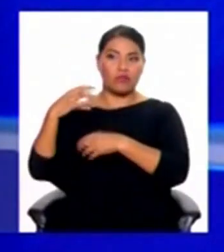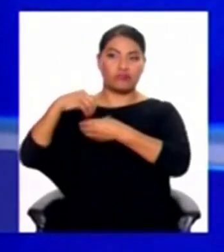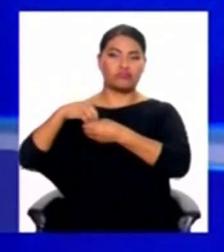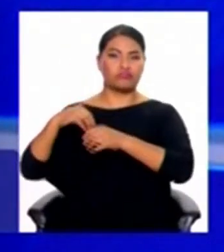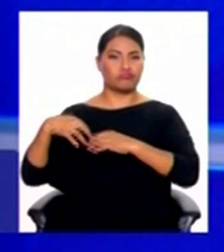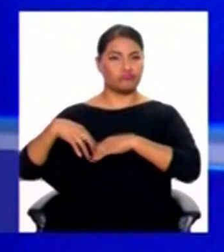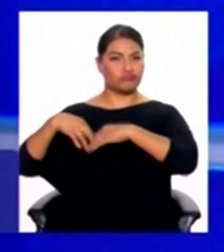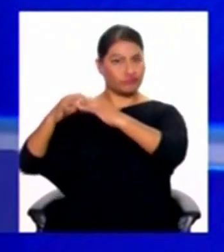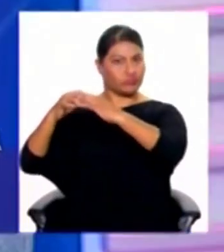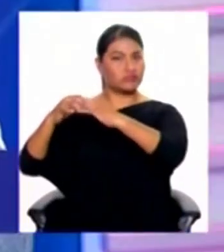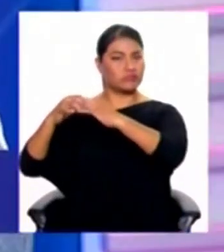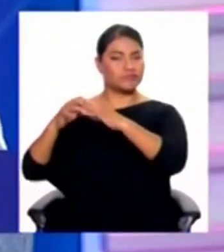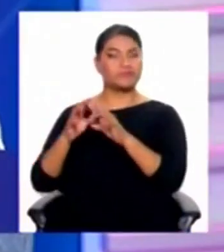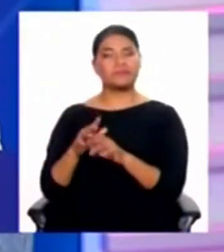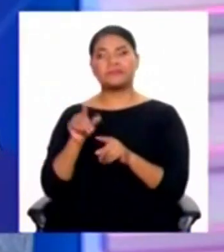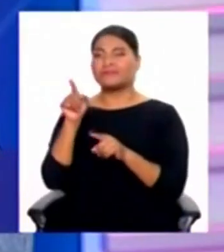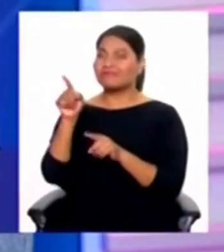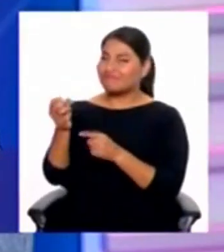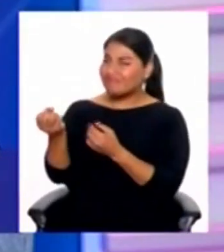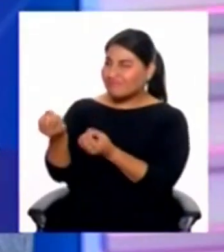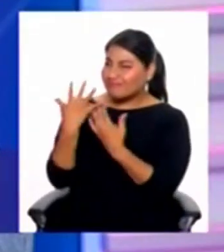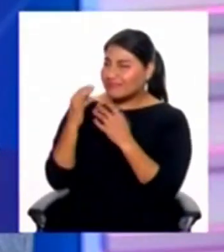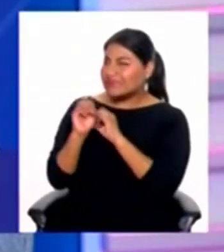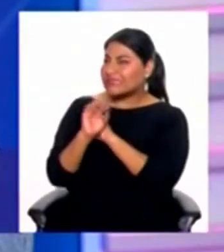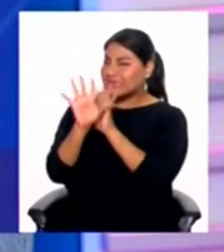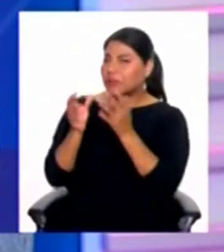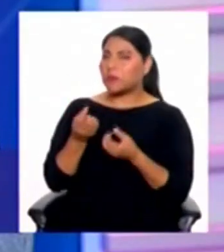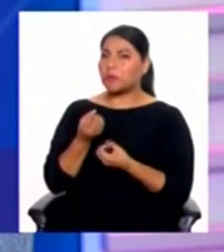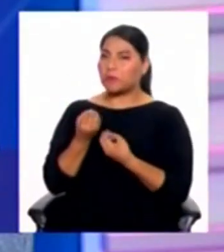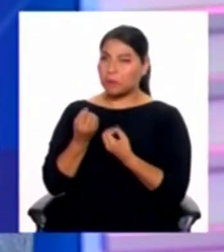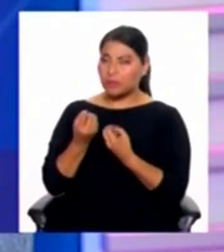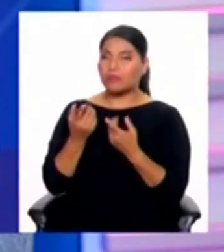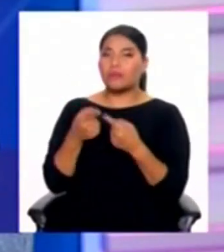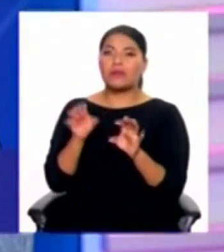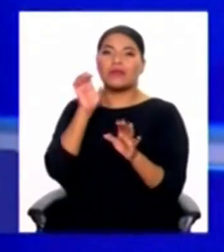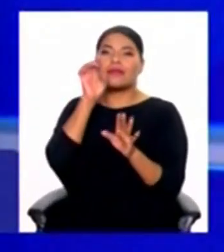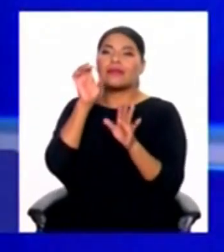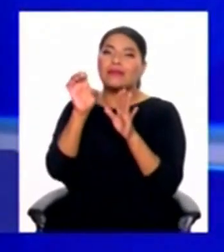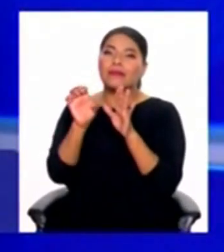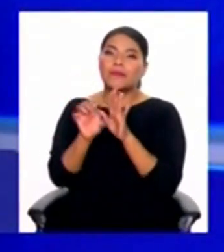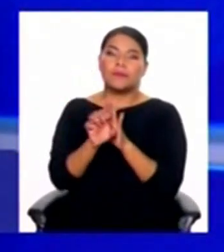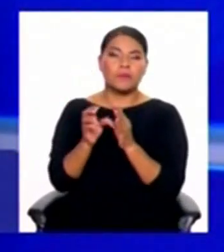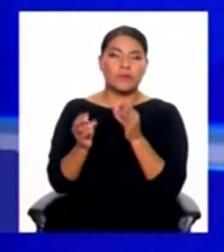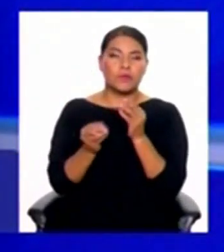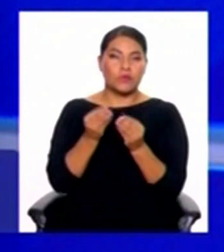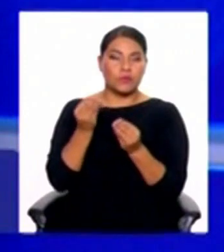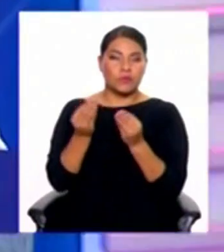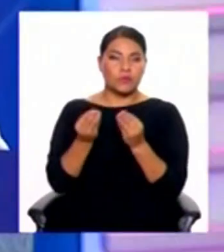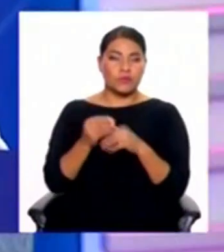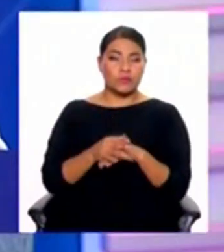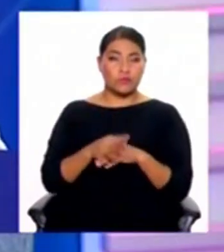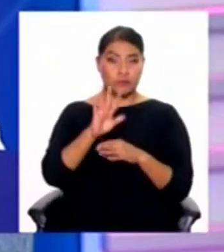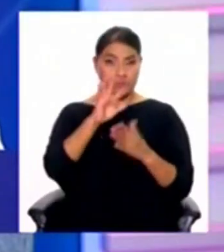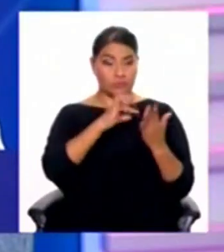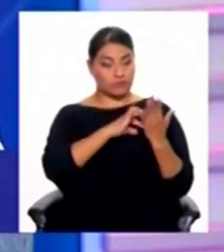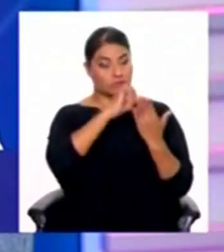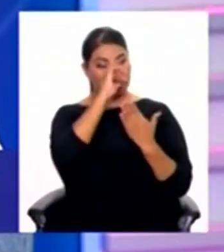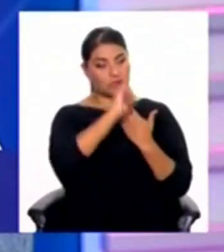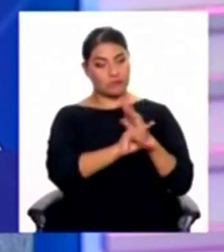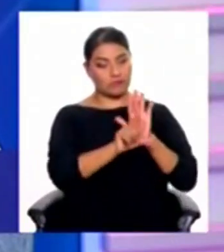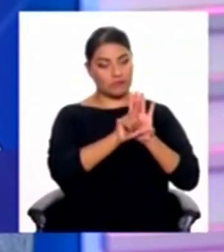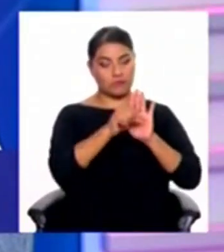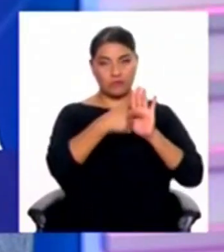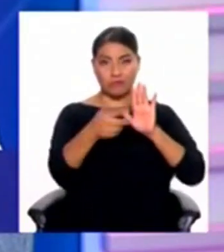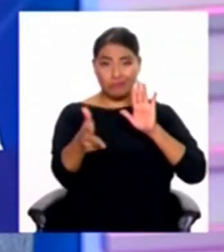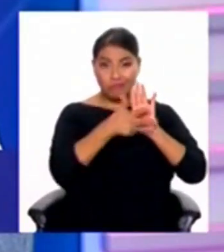nos has comentado que suena bien, quisiéramos entenderlo más concretamente con algún ejemplo, ¿no? Lo que hace este proyecto de ley es crear en efecto un